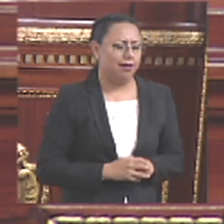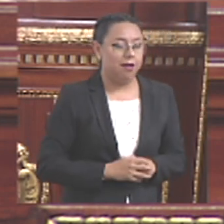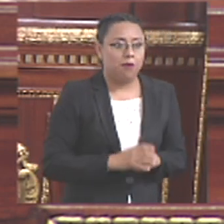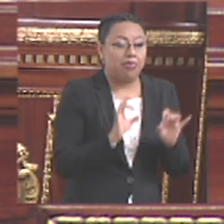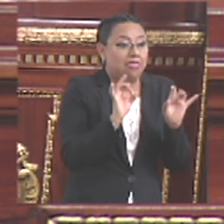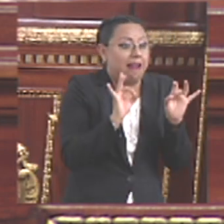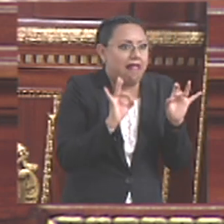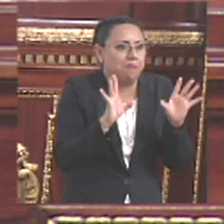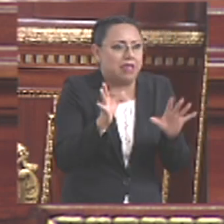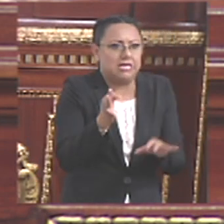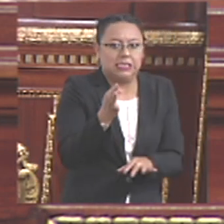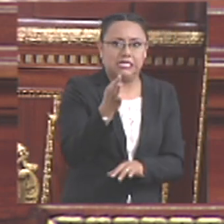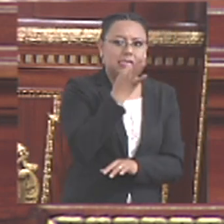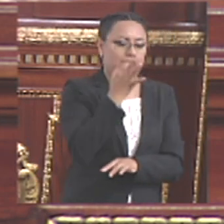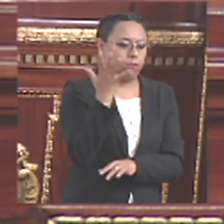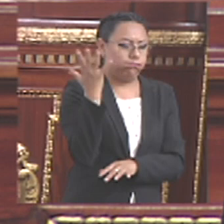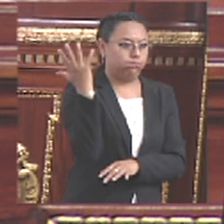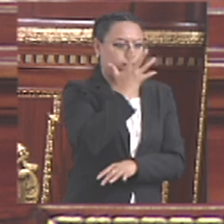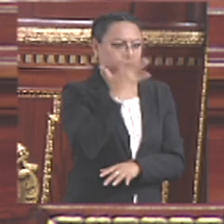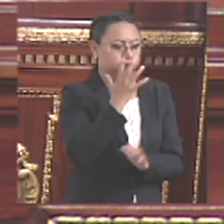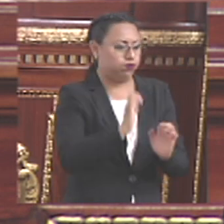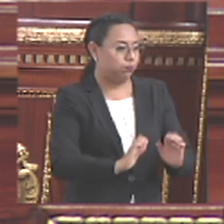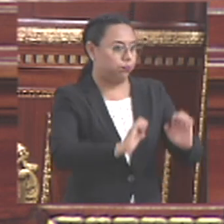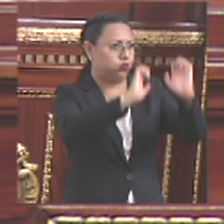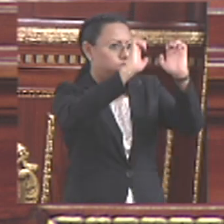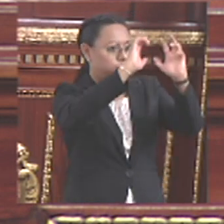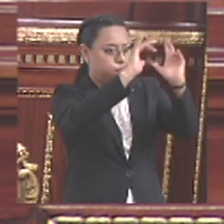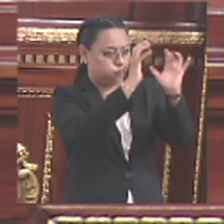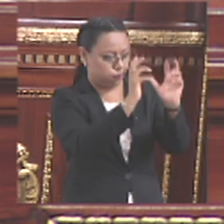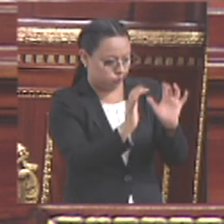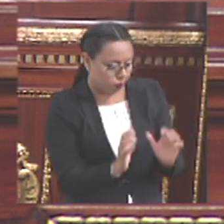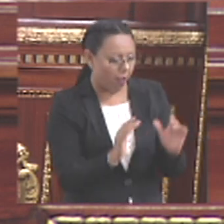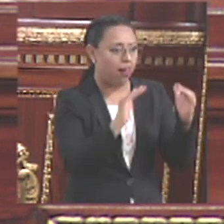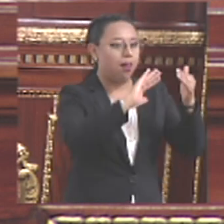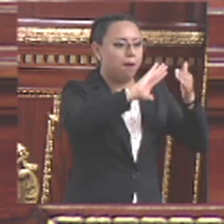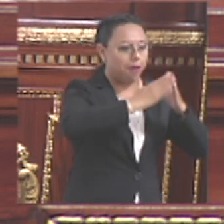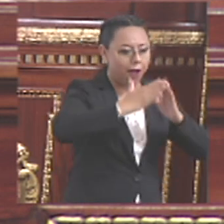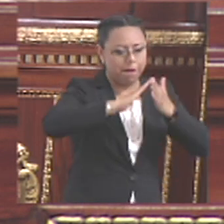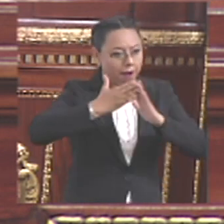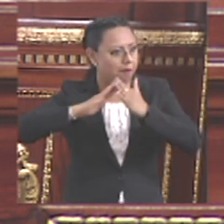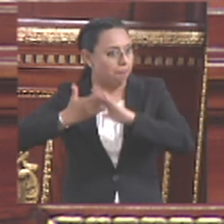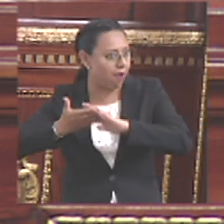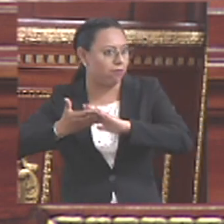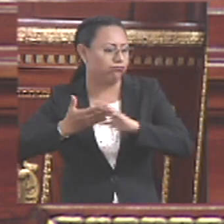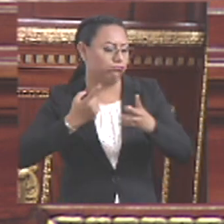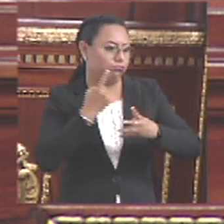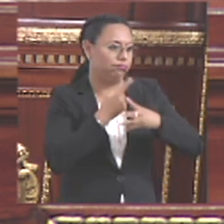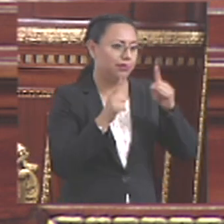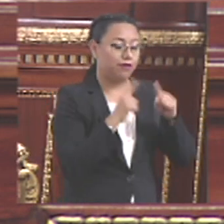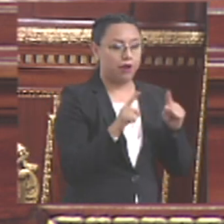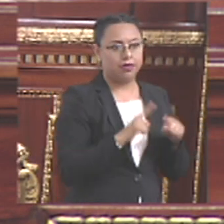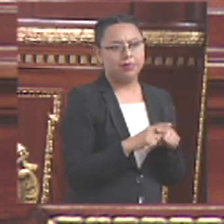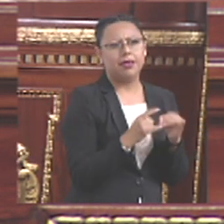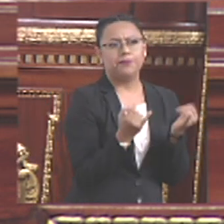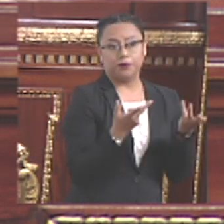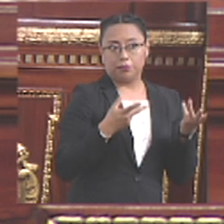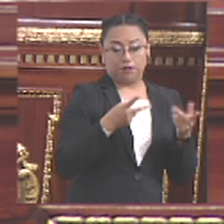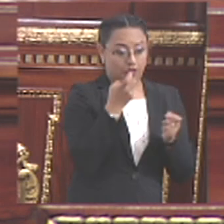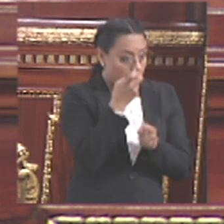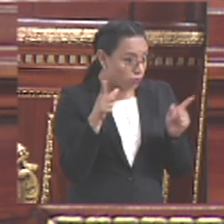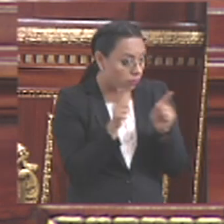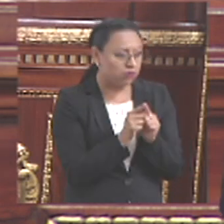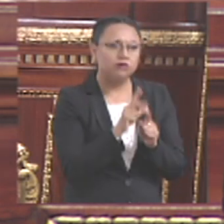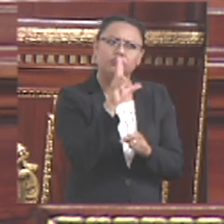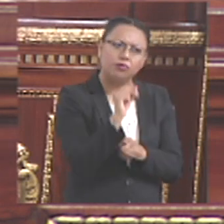vio derrumbarse edificios y viviendas. Es decir, además de eso, se derrumbaron sueños y proyectos de